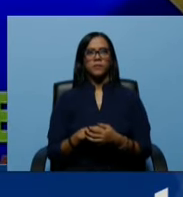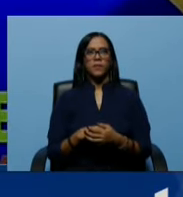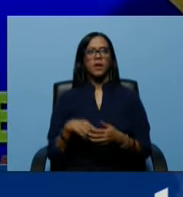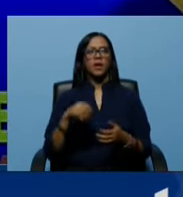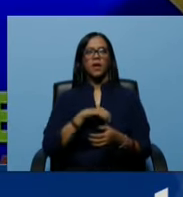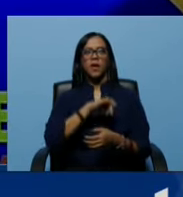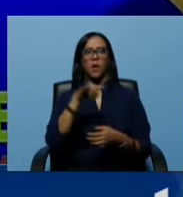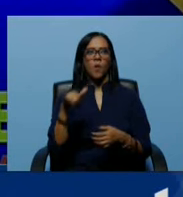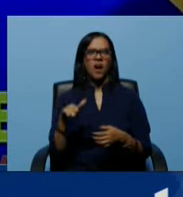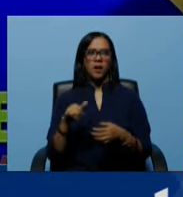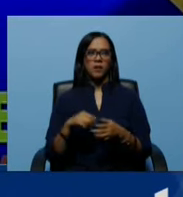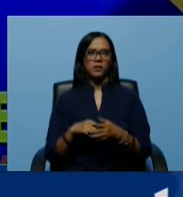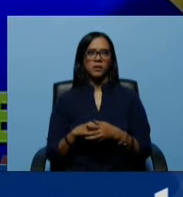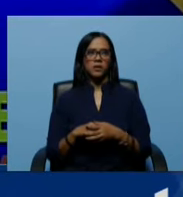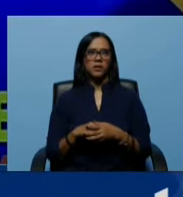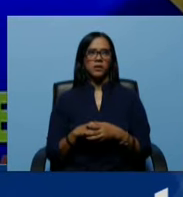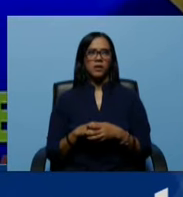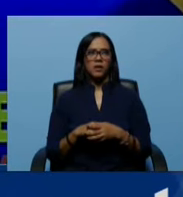Igualmente,